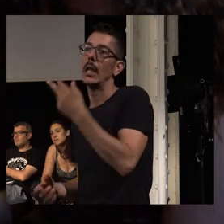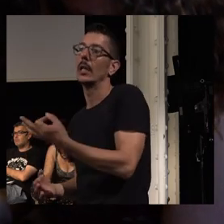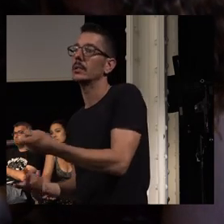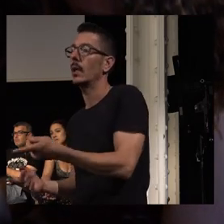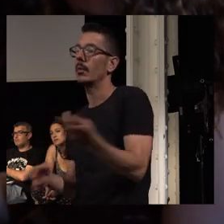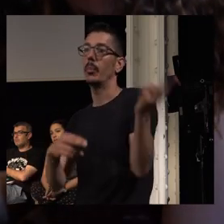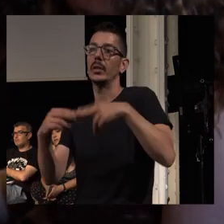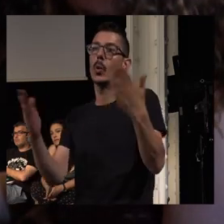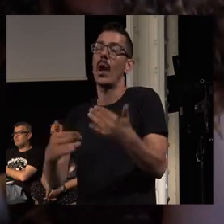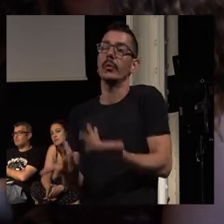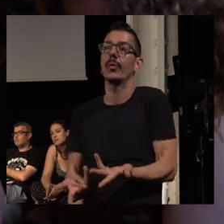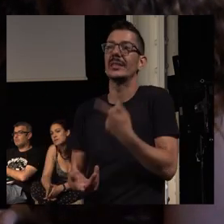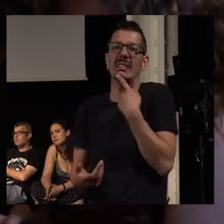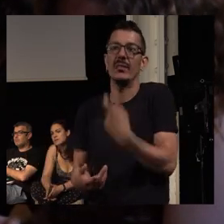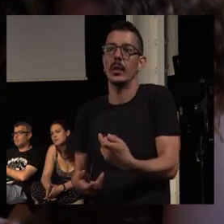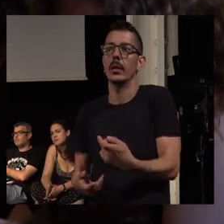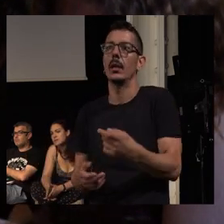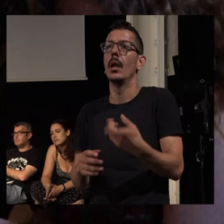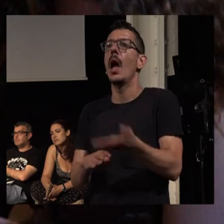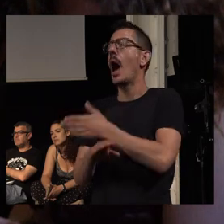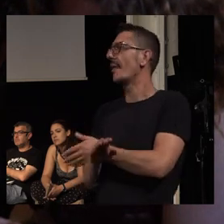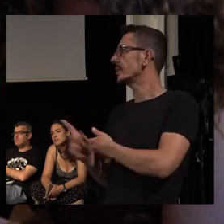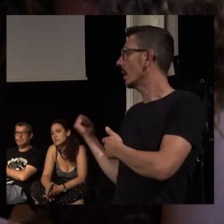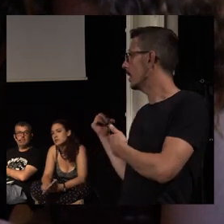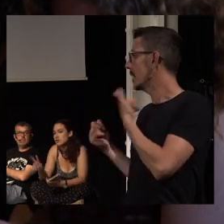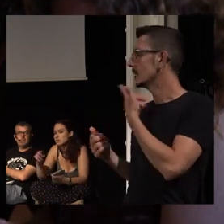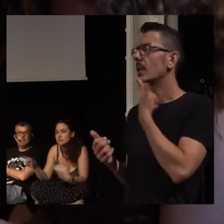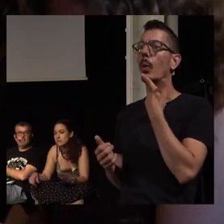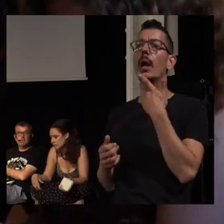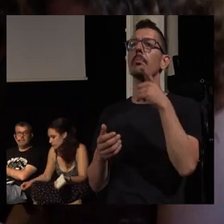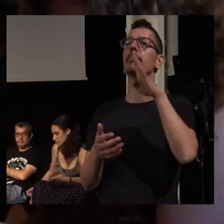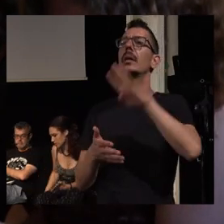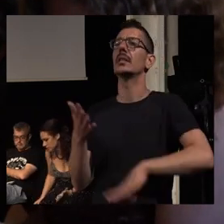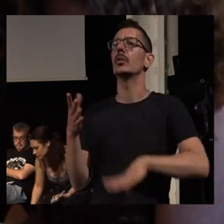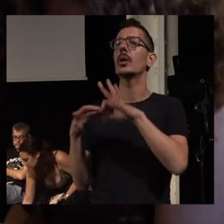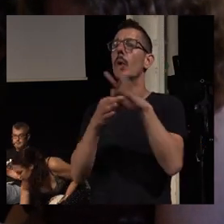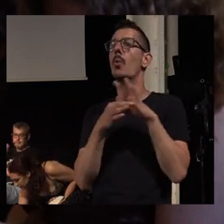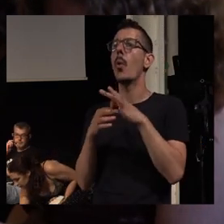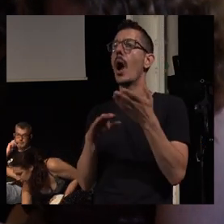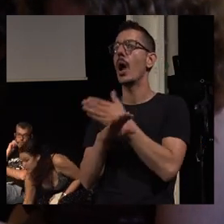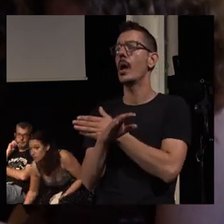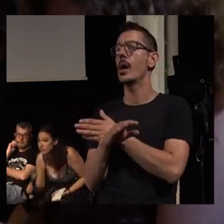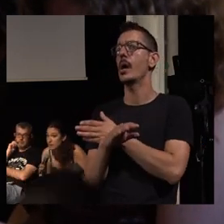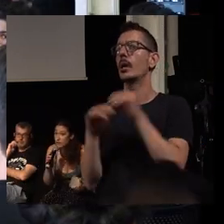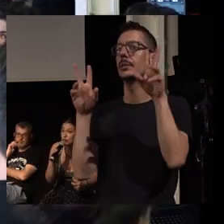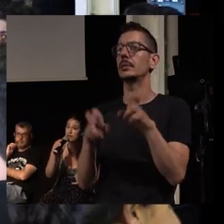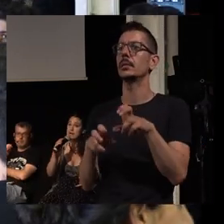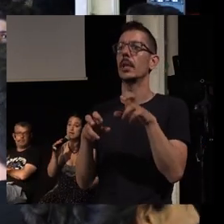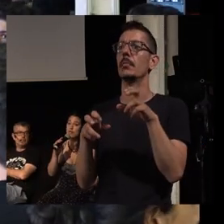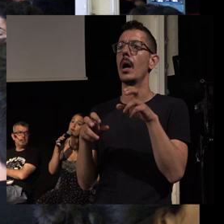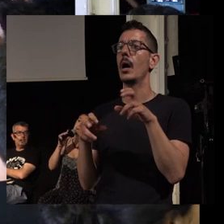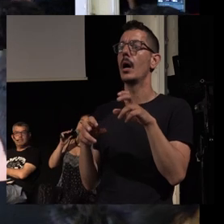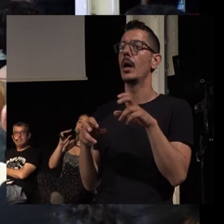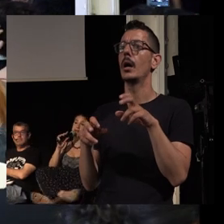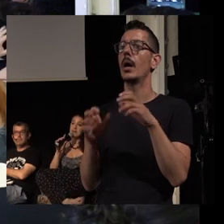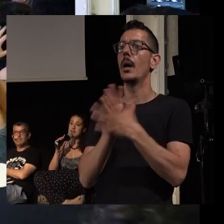una encuesta de las necesidades, decían, desde Barcelona en Comú, habías dicho? No, era